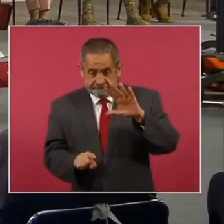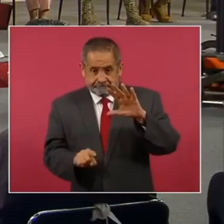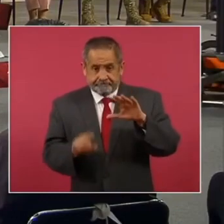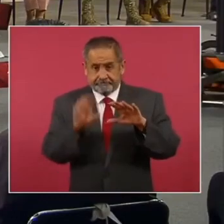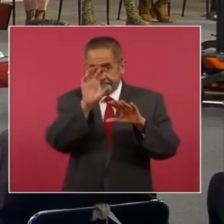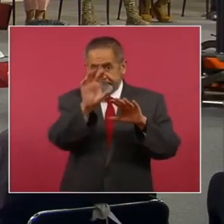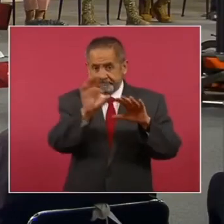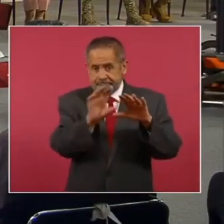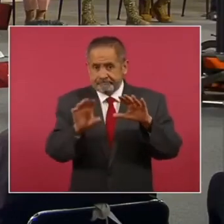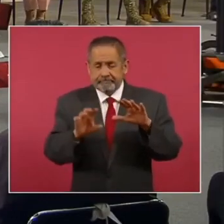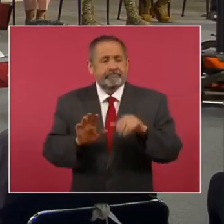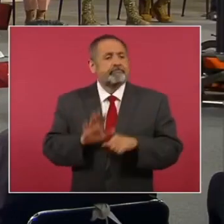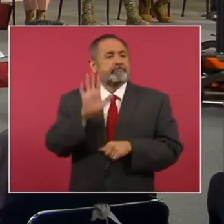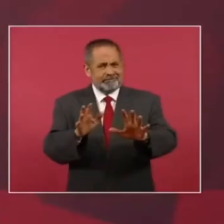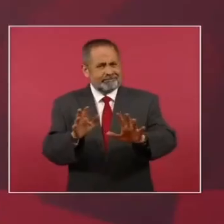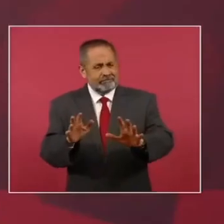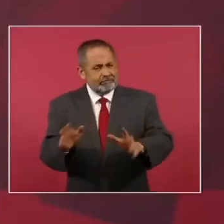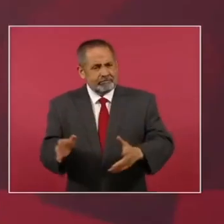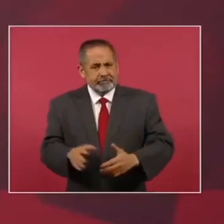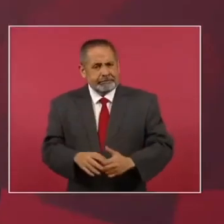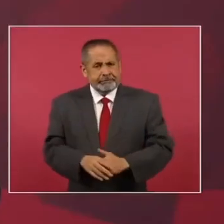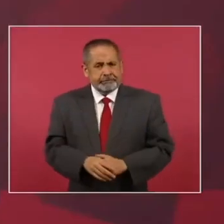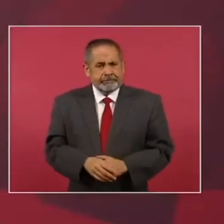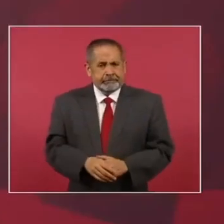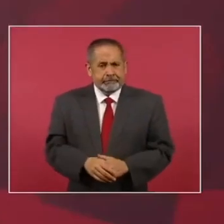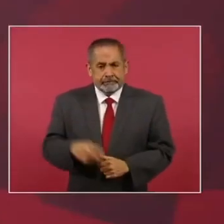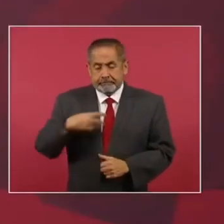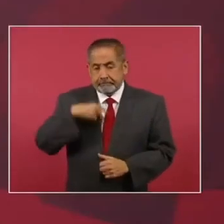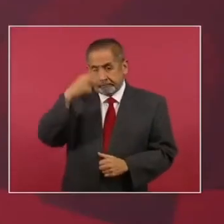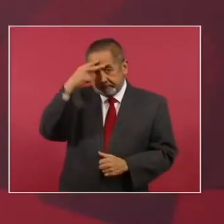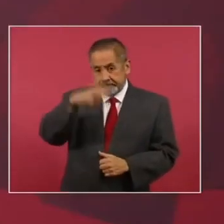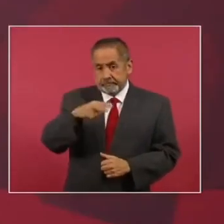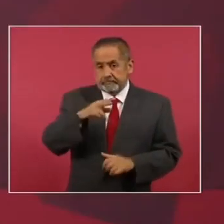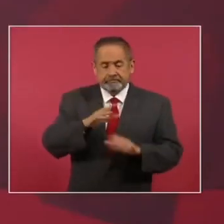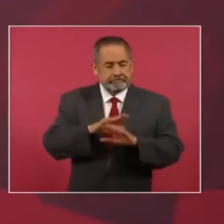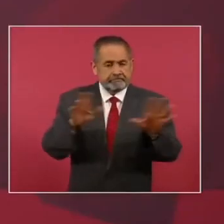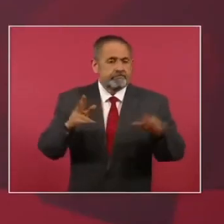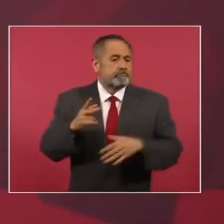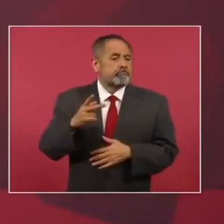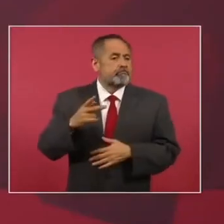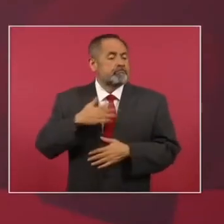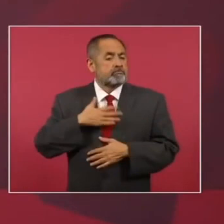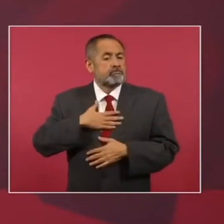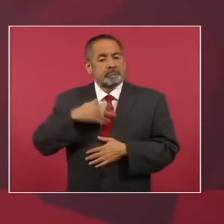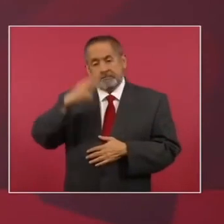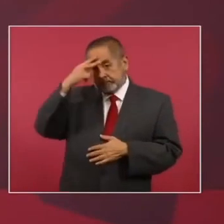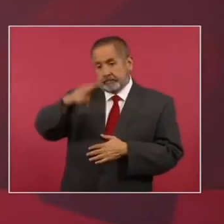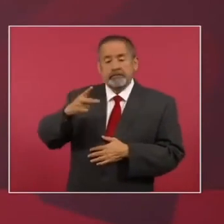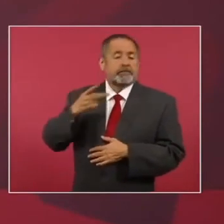como colonias. México ha tenido una política exterior